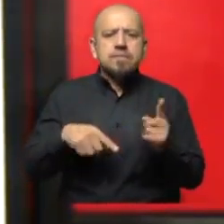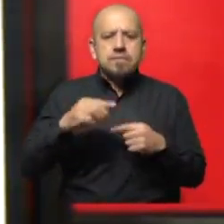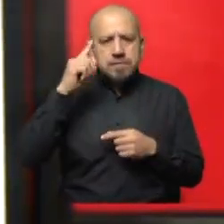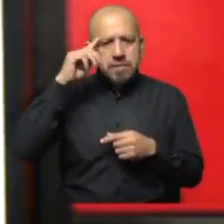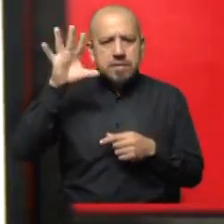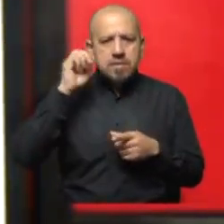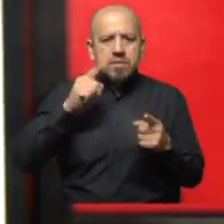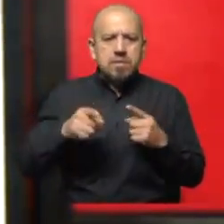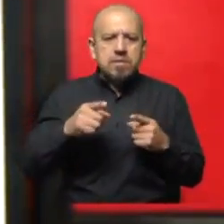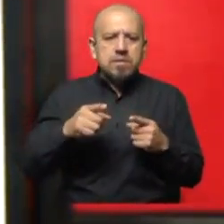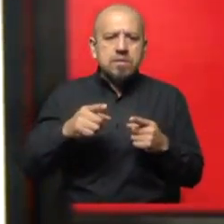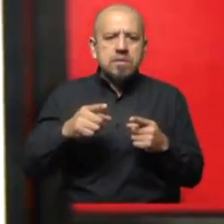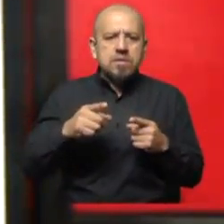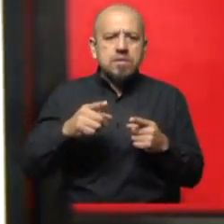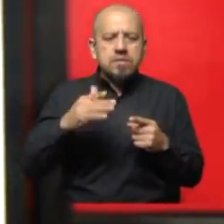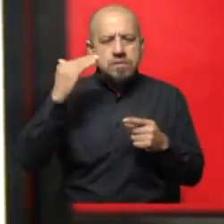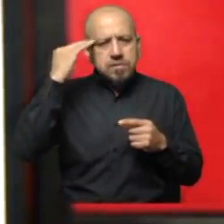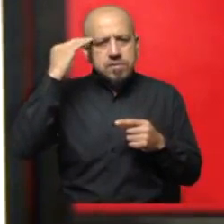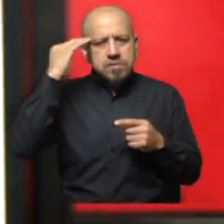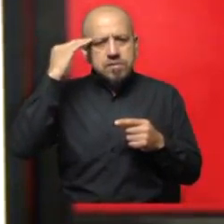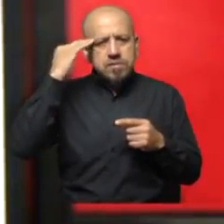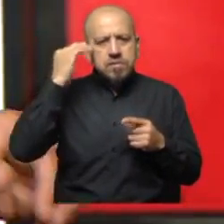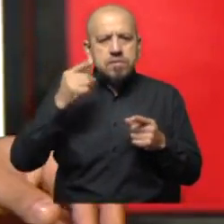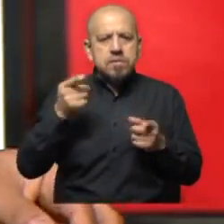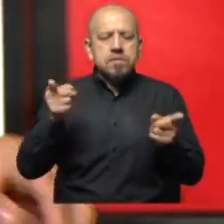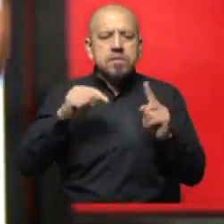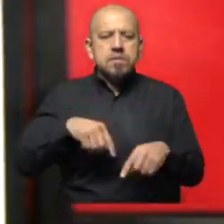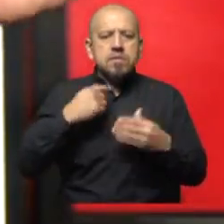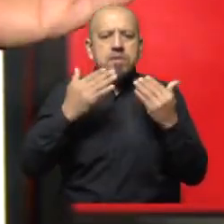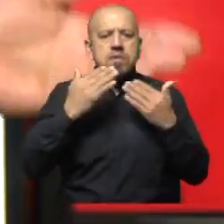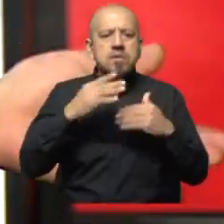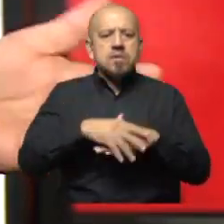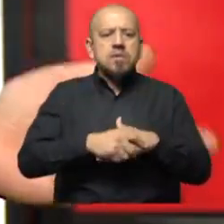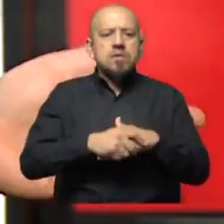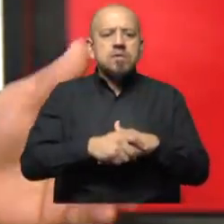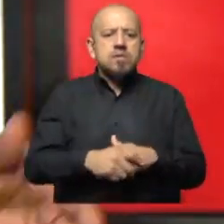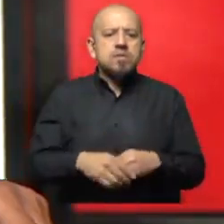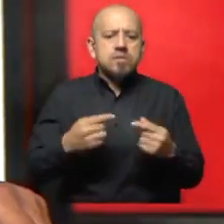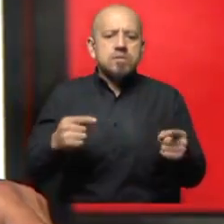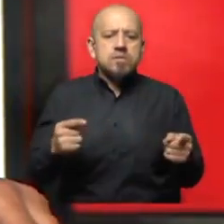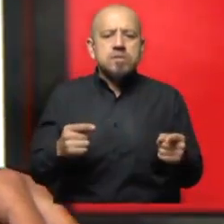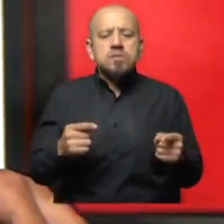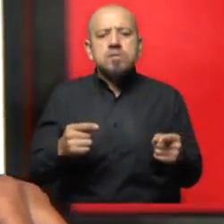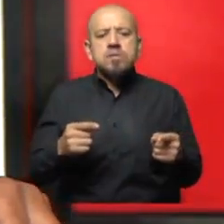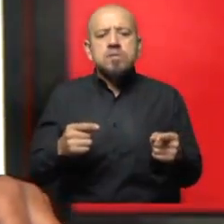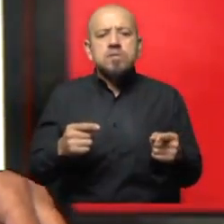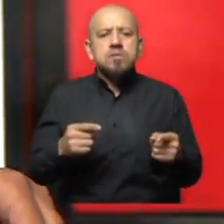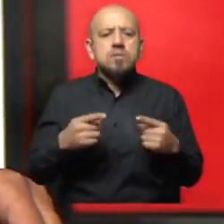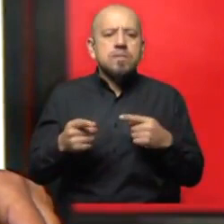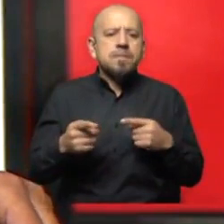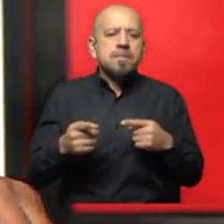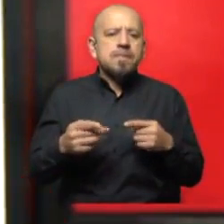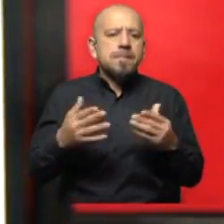y también esta memoria que la volver a construir cuando hablas con amigos que te recuerdan cosas que vos perdiste y